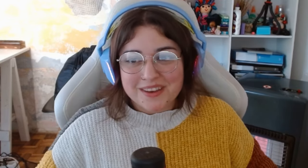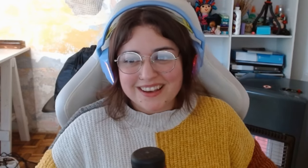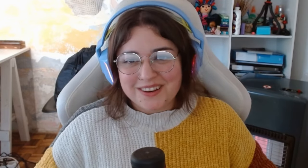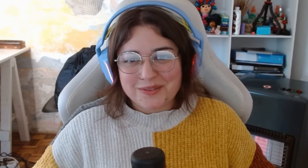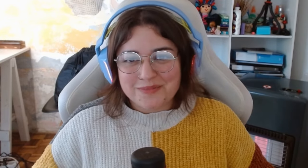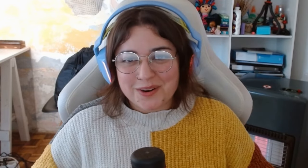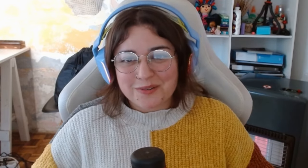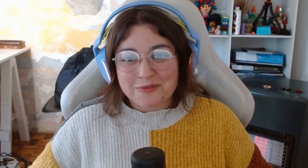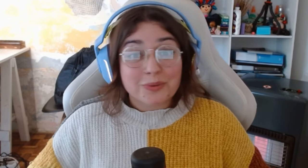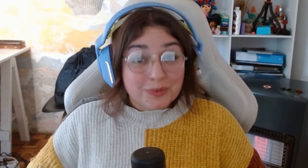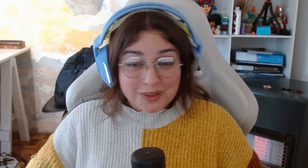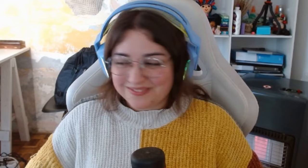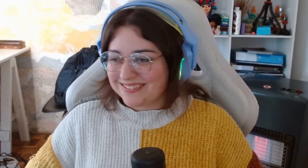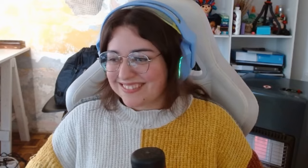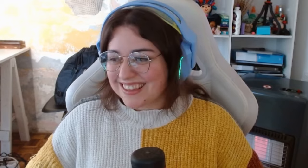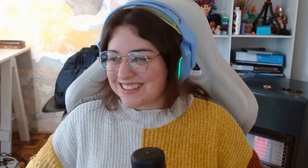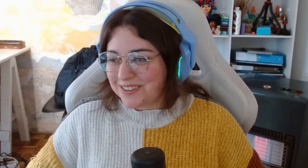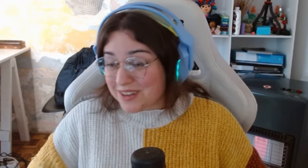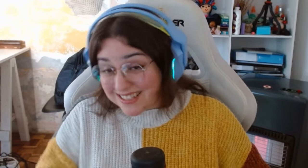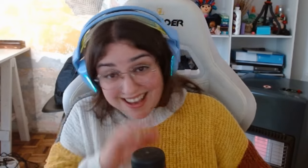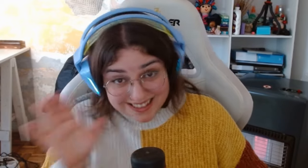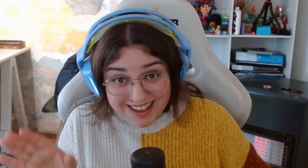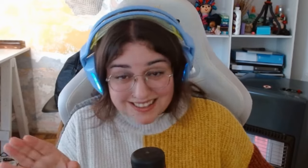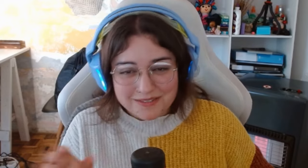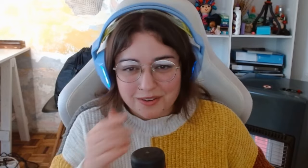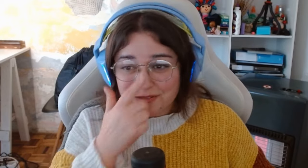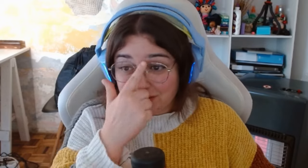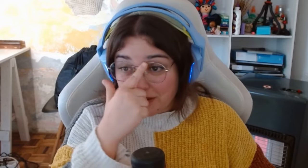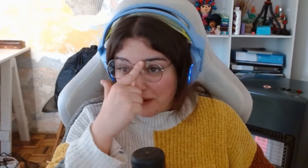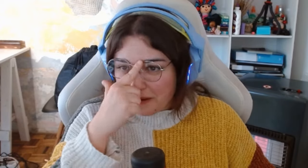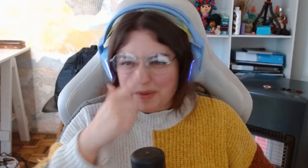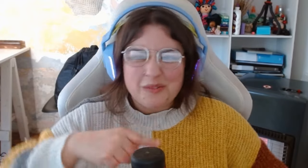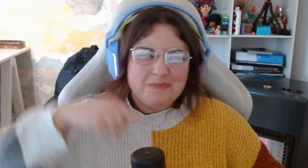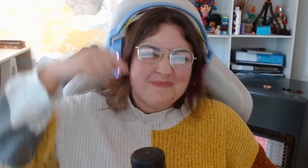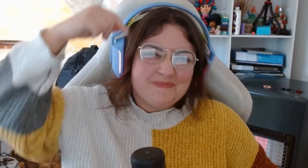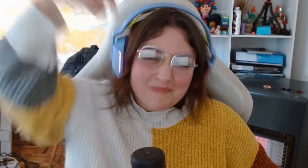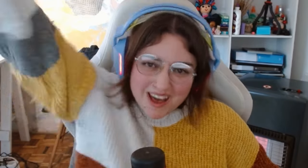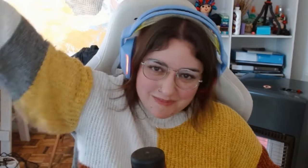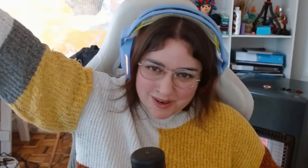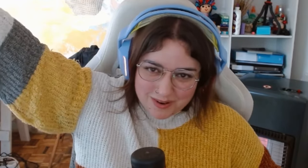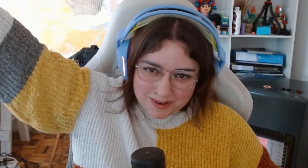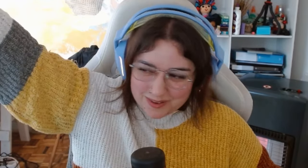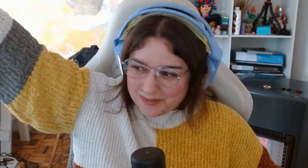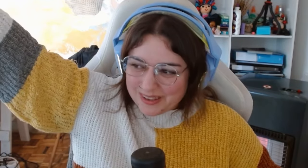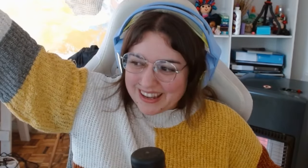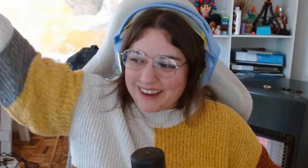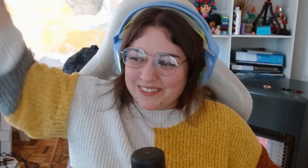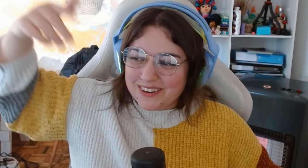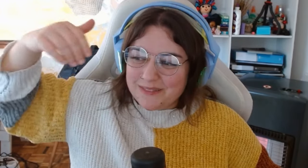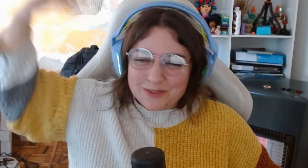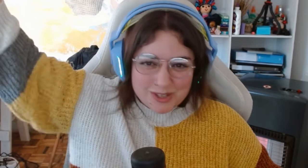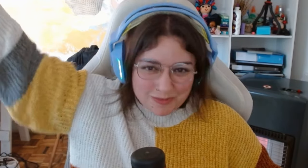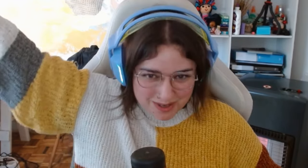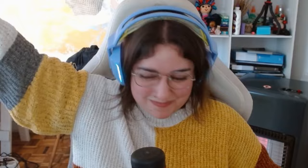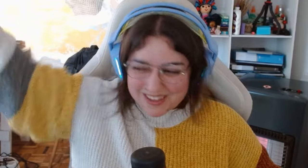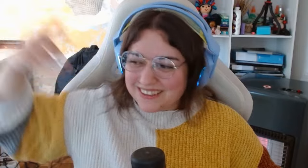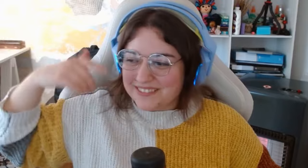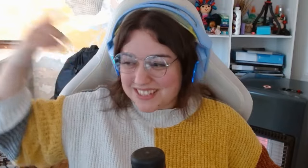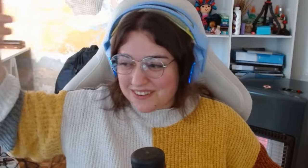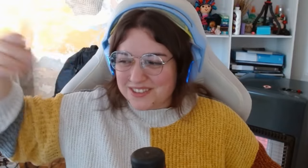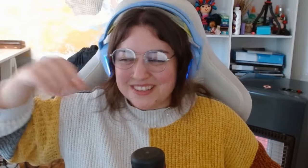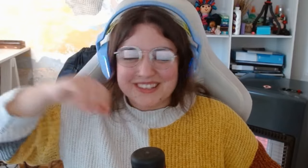hermanos mexicanos de un mejor futuro, que sin duda ya está ese mejor futuro, pero aún más mejor, como diría AMLO, mucho muy,